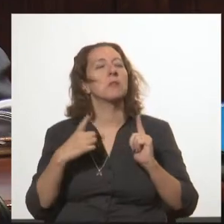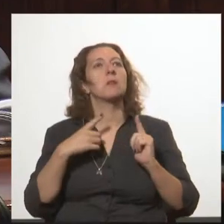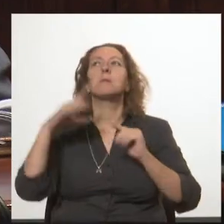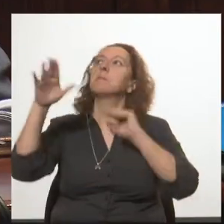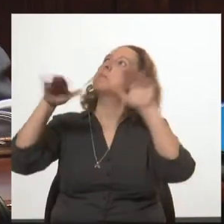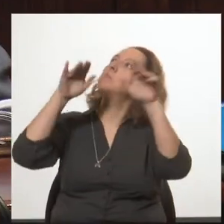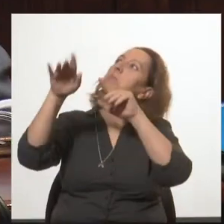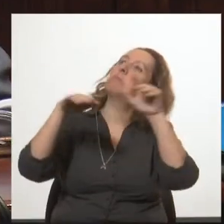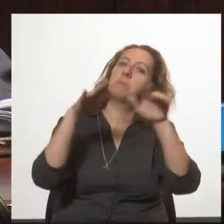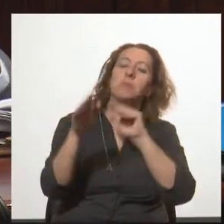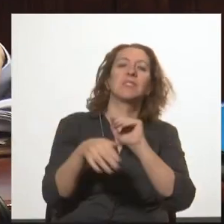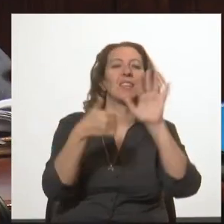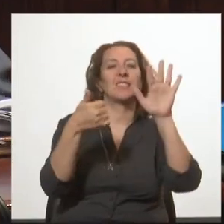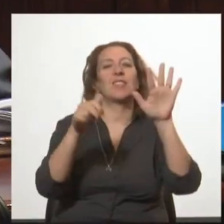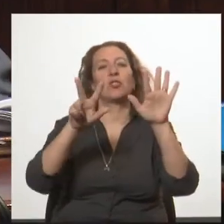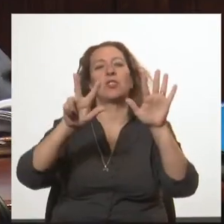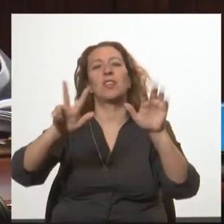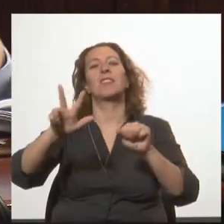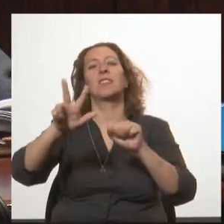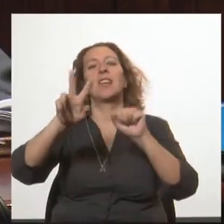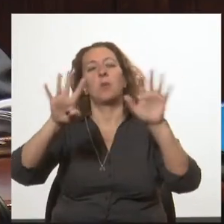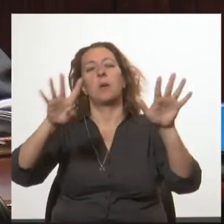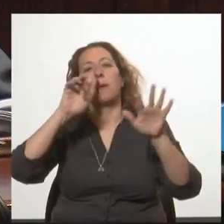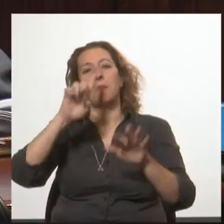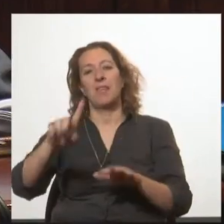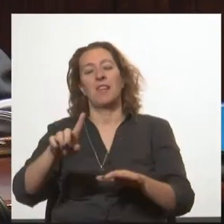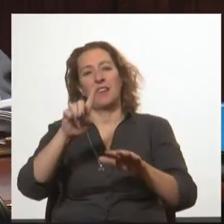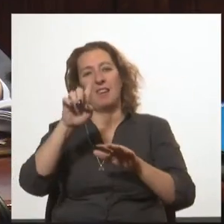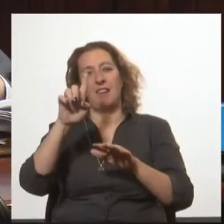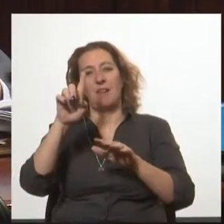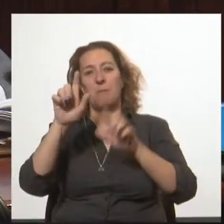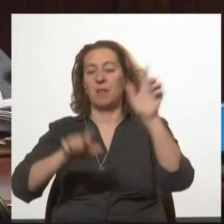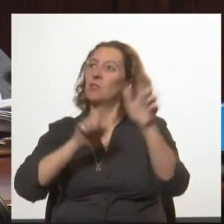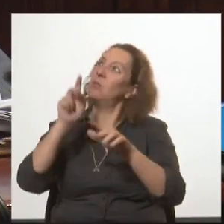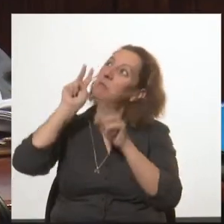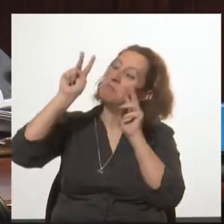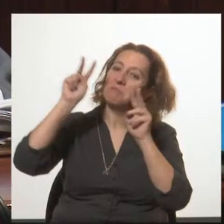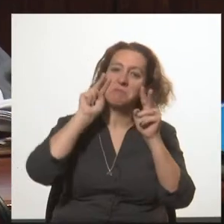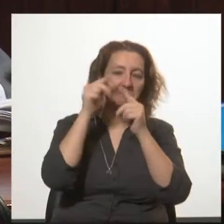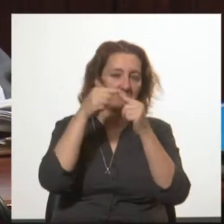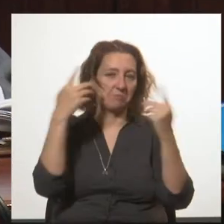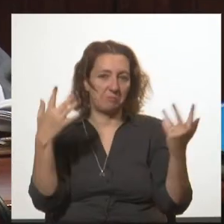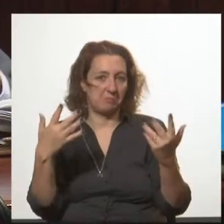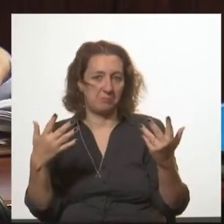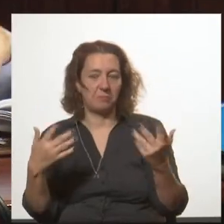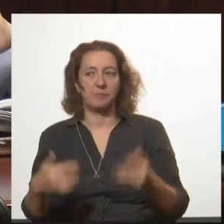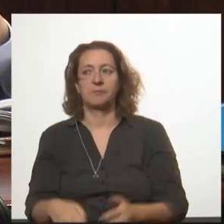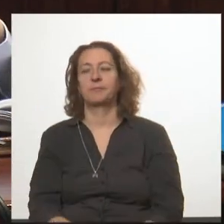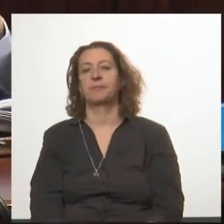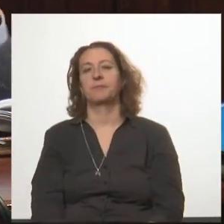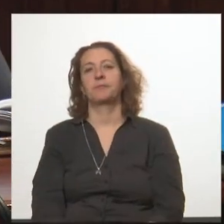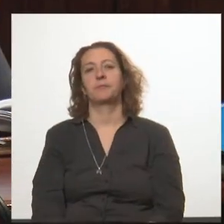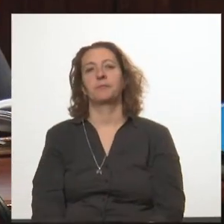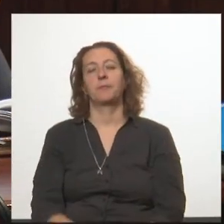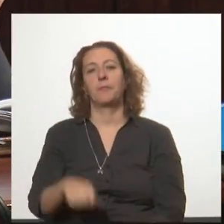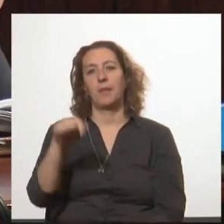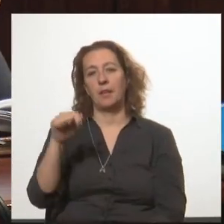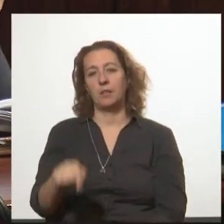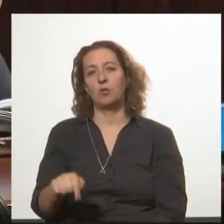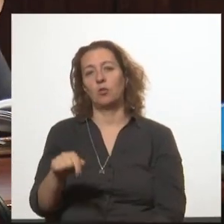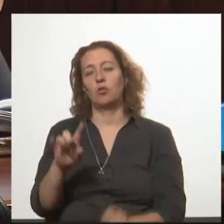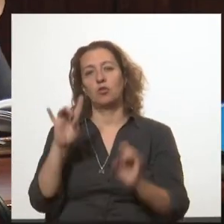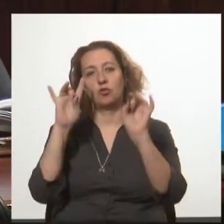cifra bastante superior a los 145.000 que preveía el primer plan de negocios esto sólo se